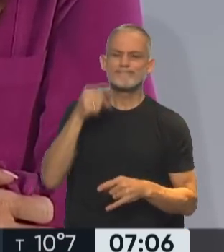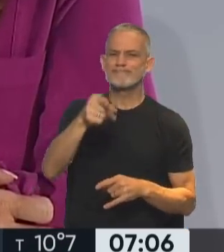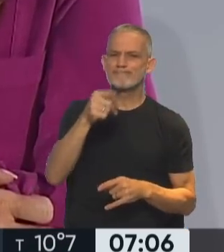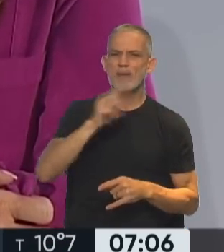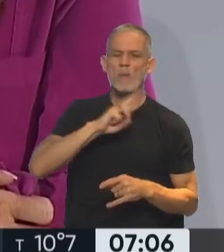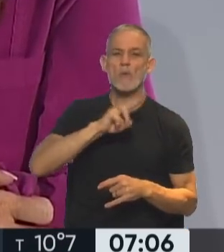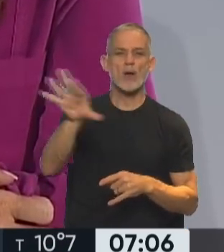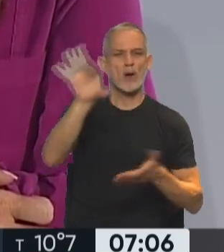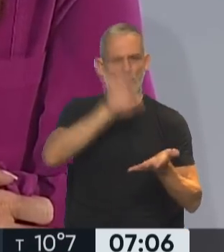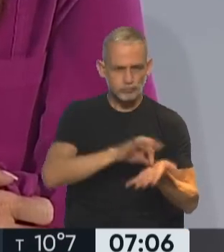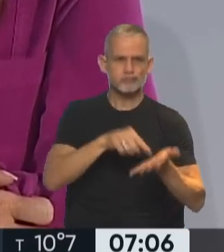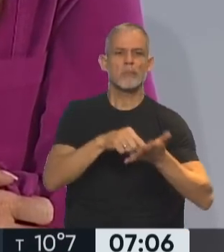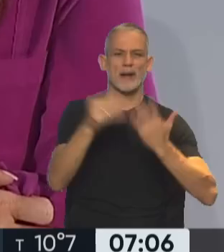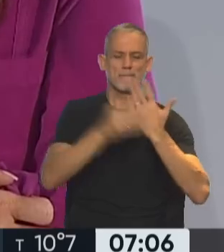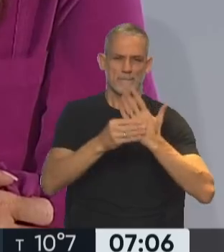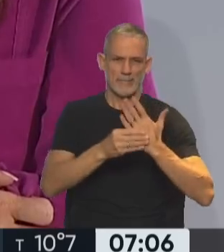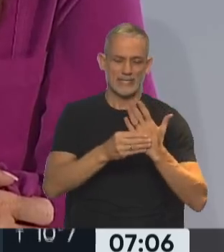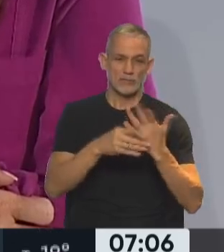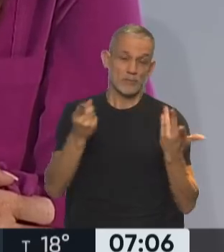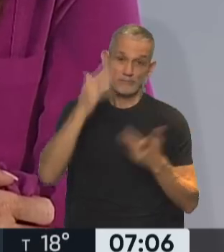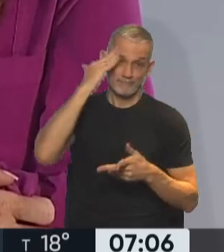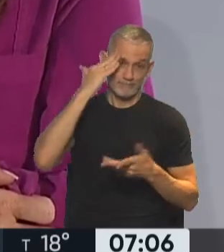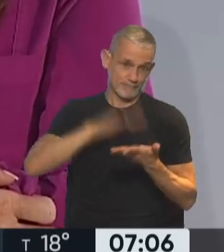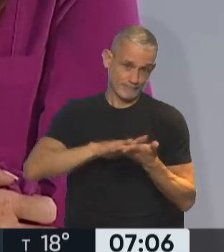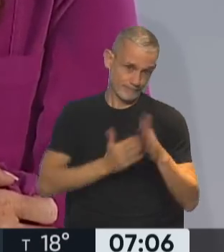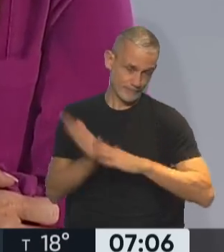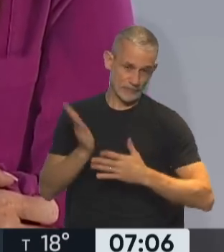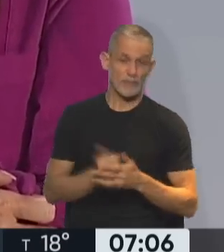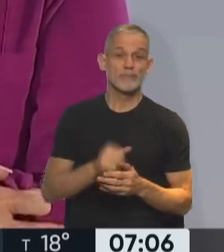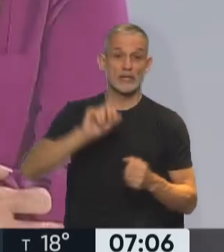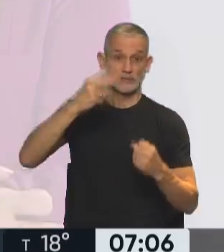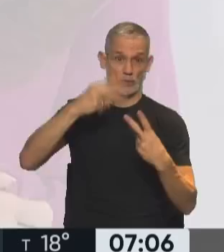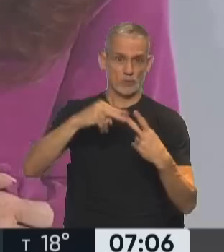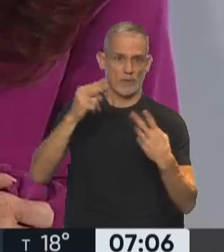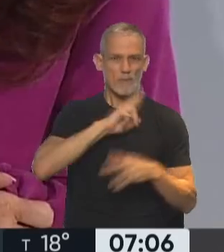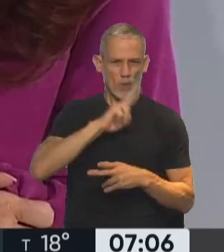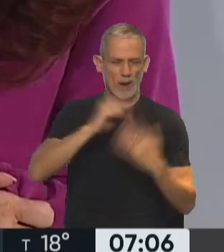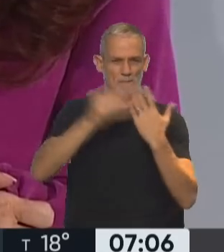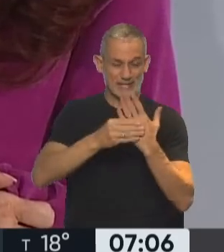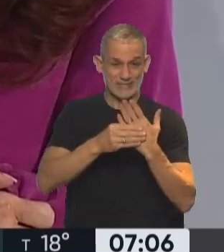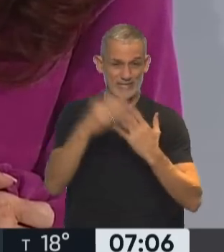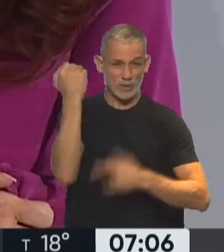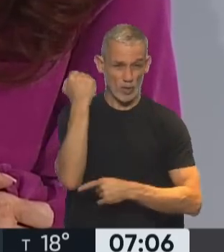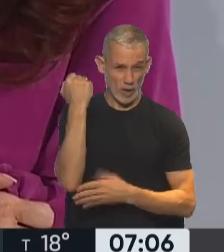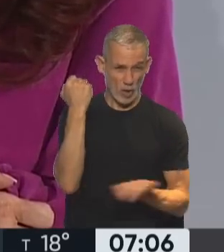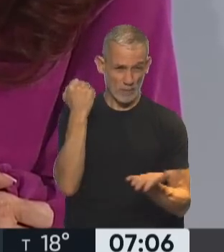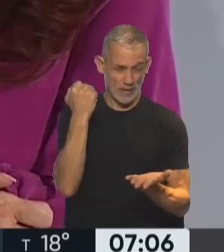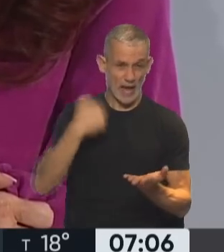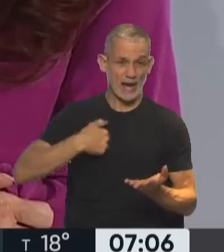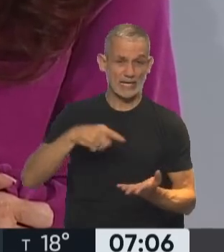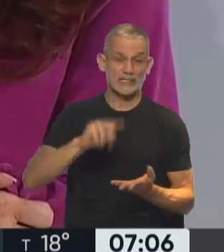justamente la que ocupara el lugar que dejó vacante Martín Guzmán. Bueno, la segunda mujer que ocupa el Ministerio de